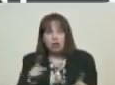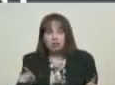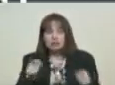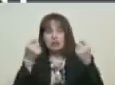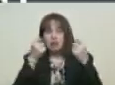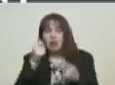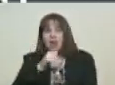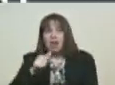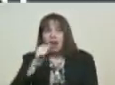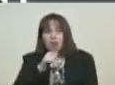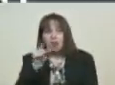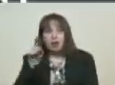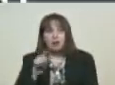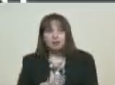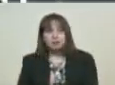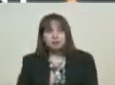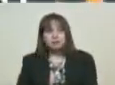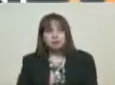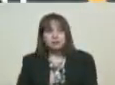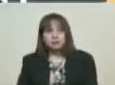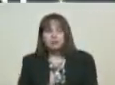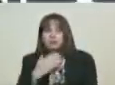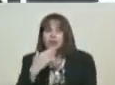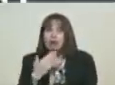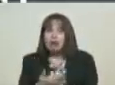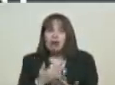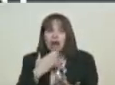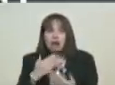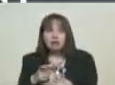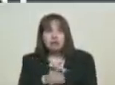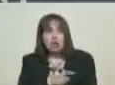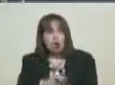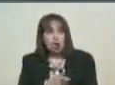el servicio de agua. Bien, agradecemos al gobernador Héctor Rodríguez por la...